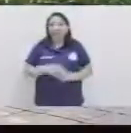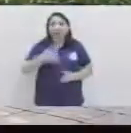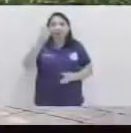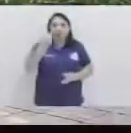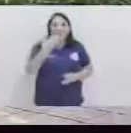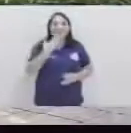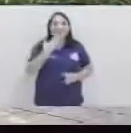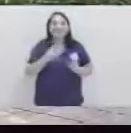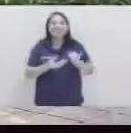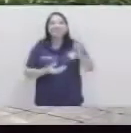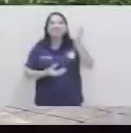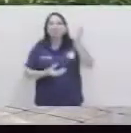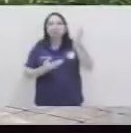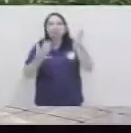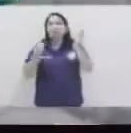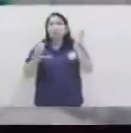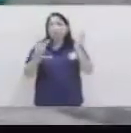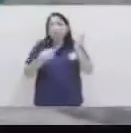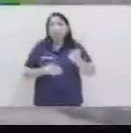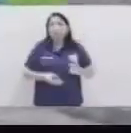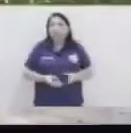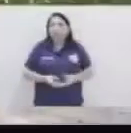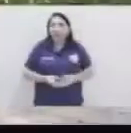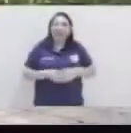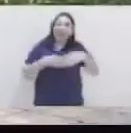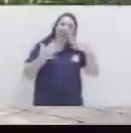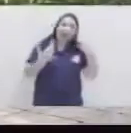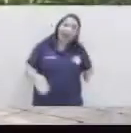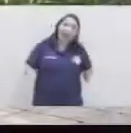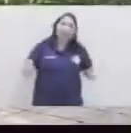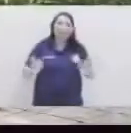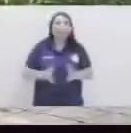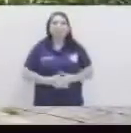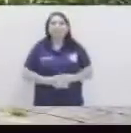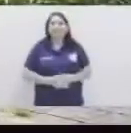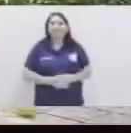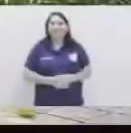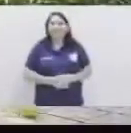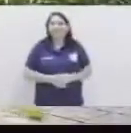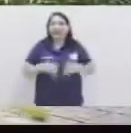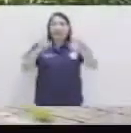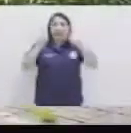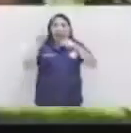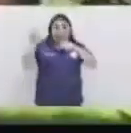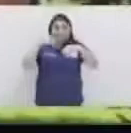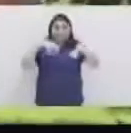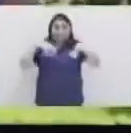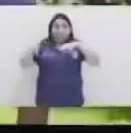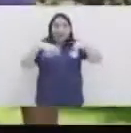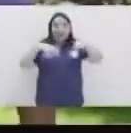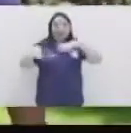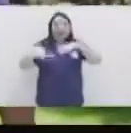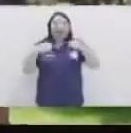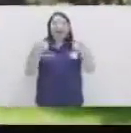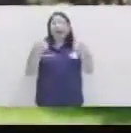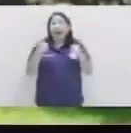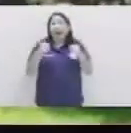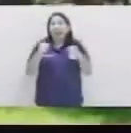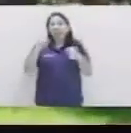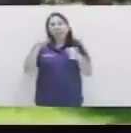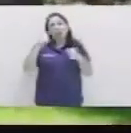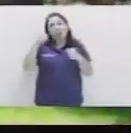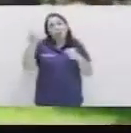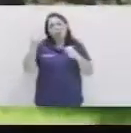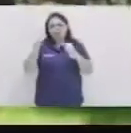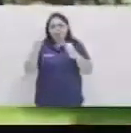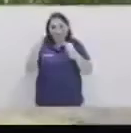¿Qué color quedó? El verde, lanza el verde. Ah, ok. Esta actividad podemos realizarla con otra persona